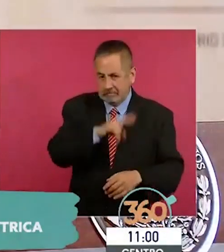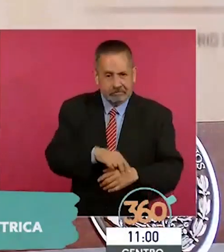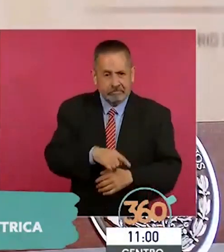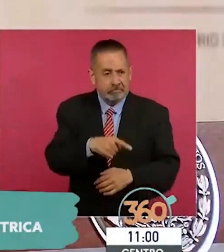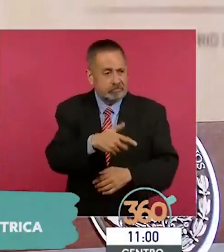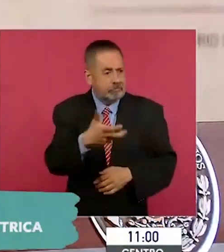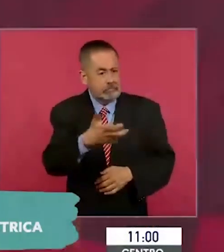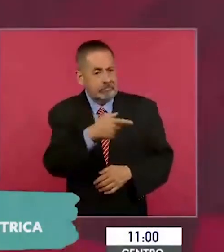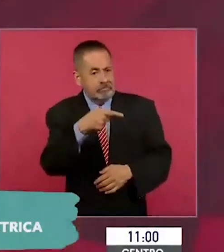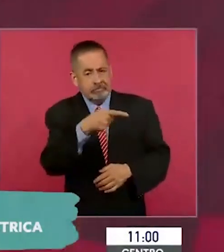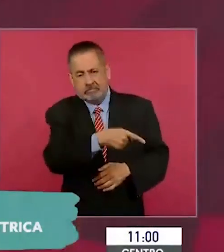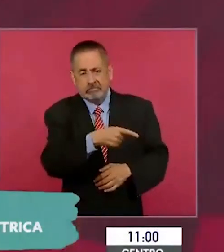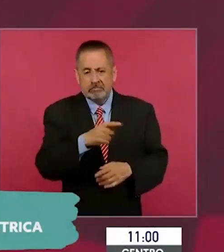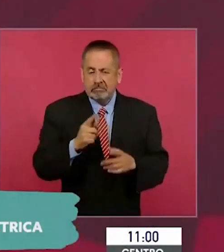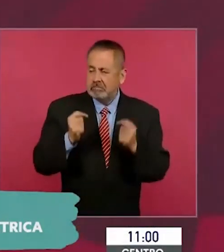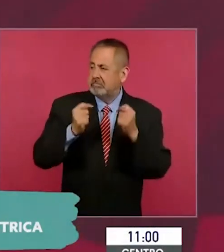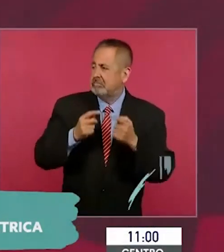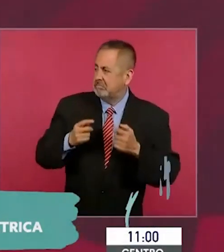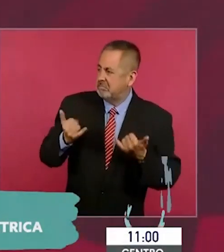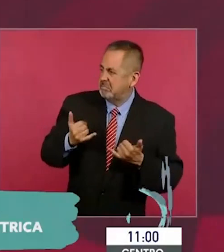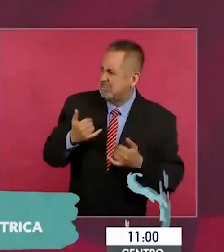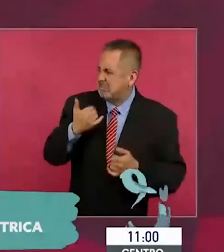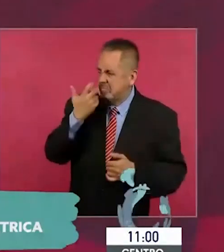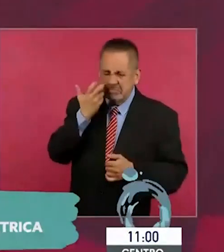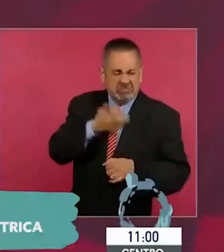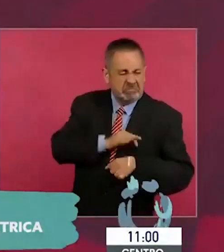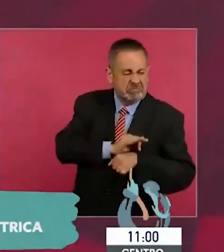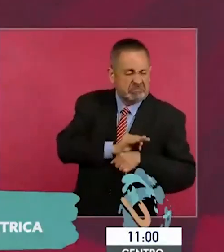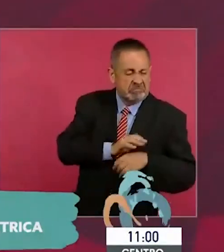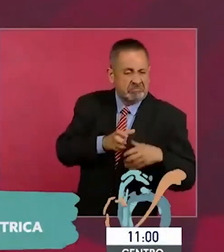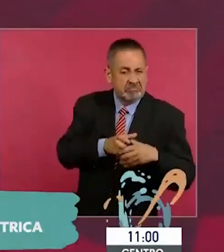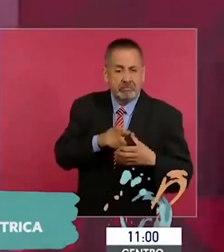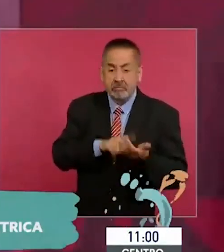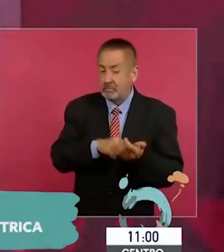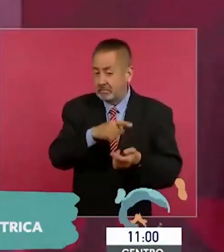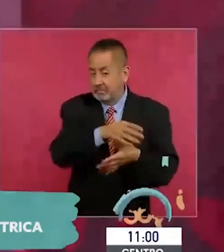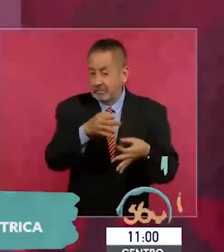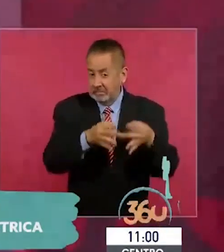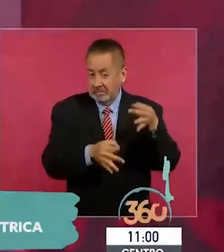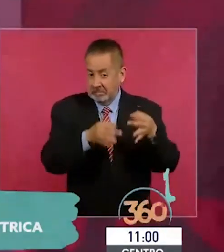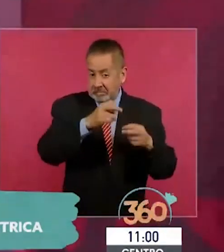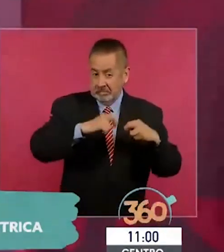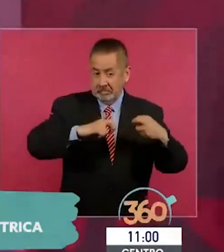actúen en forma tendenciosa los ministros de la Corte,